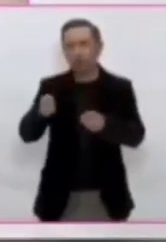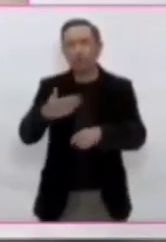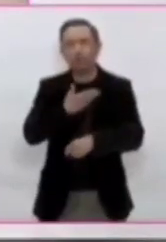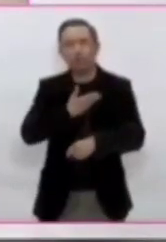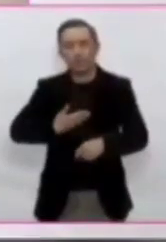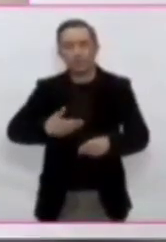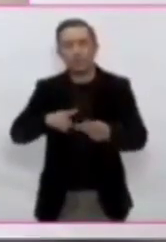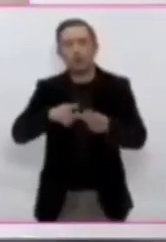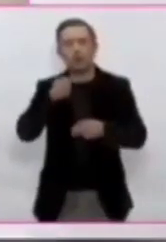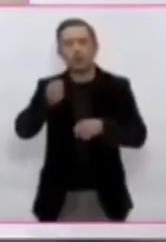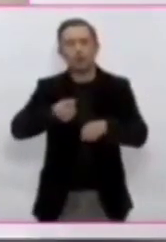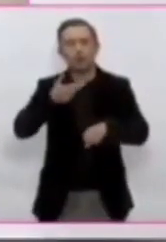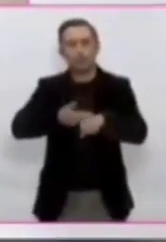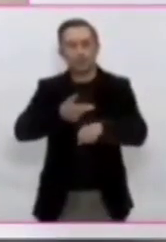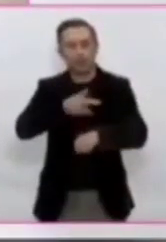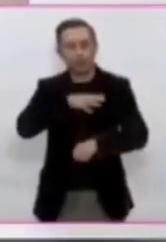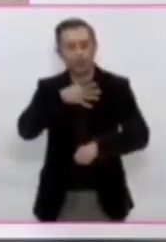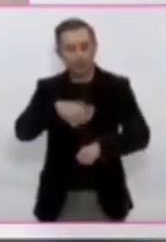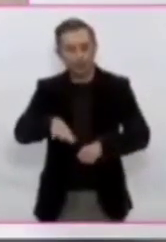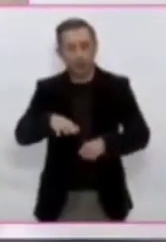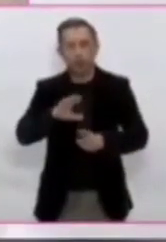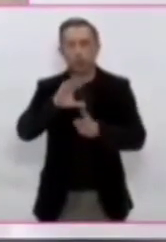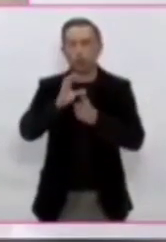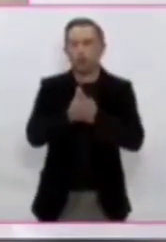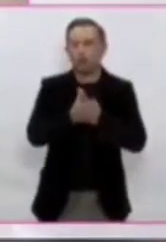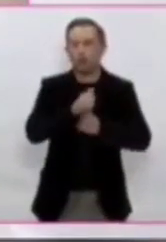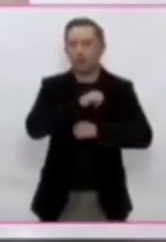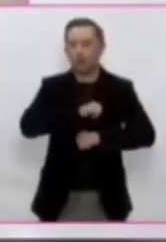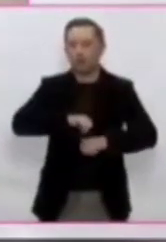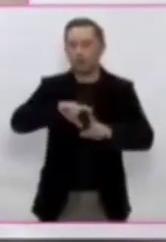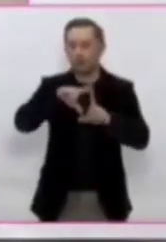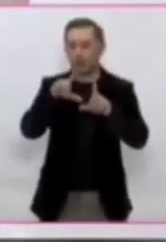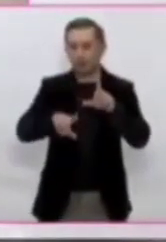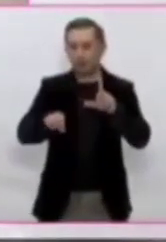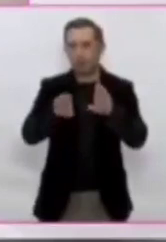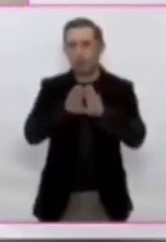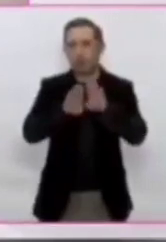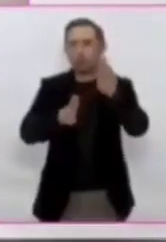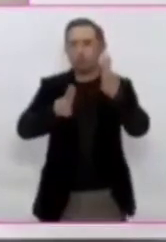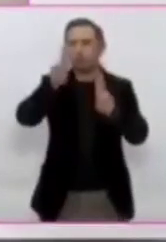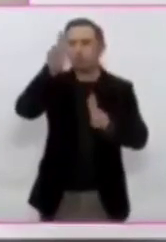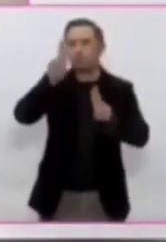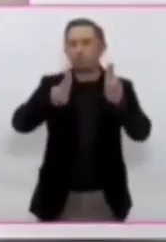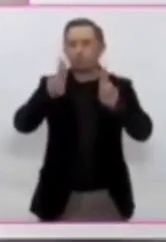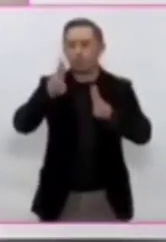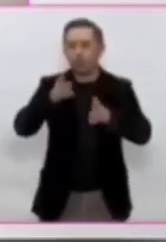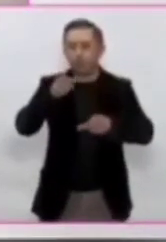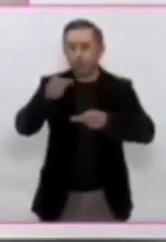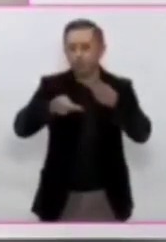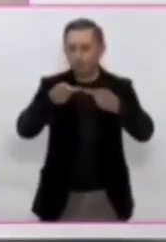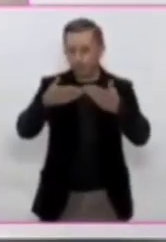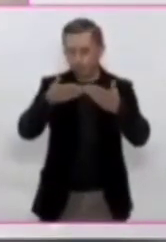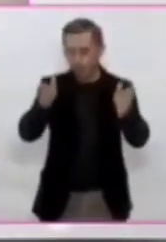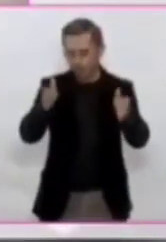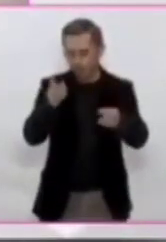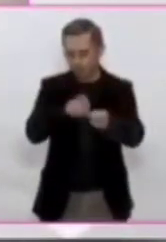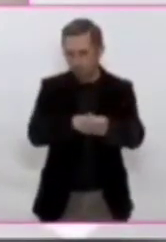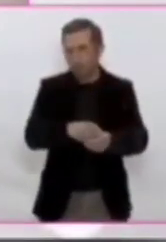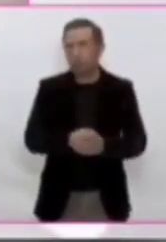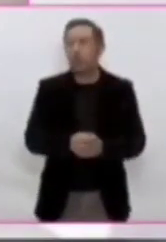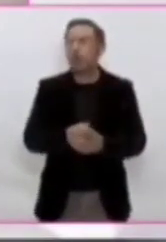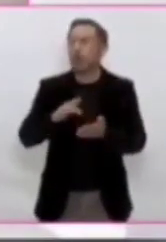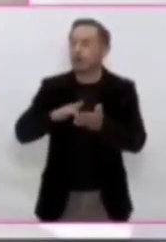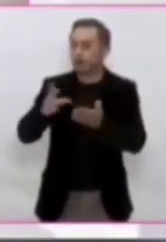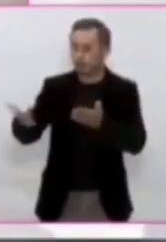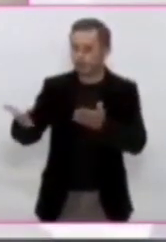General del Comité Ejecutivo Nacional a través del método de encuesta abierta. Gracias, señor secretario. Colegas, está